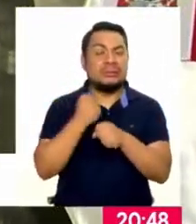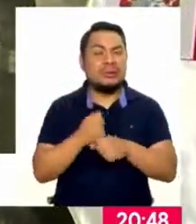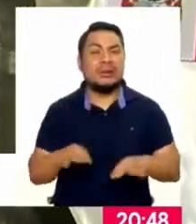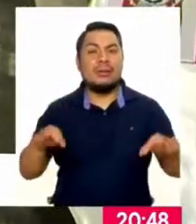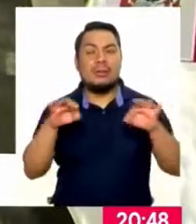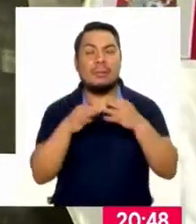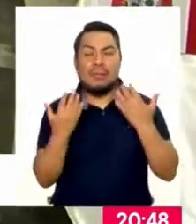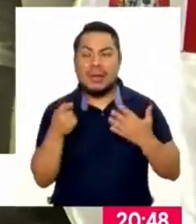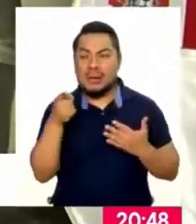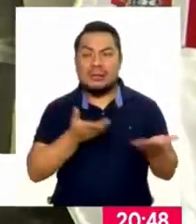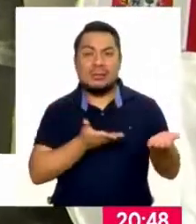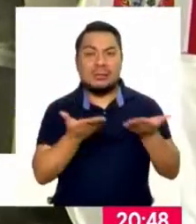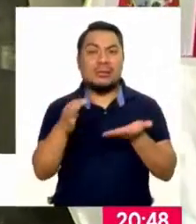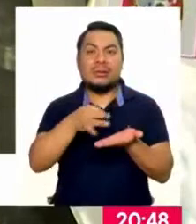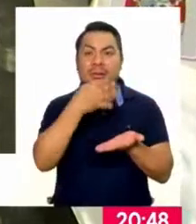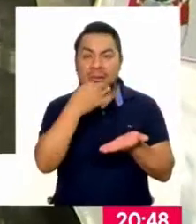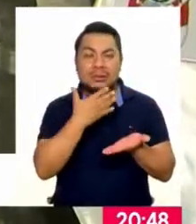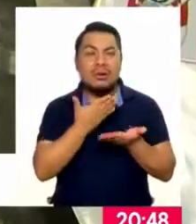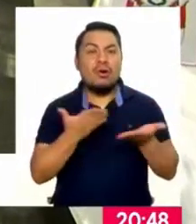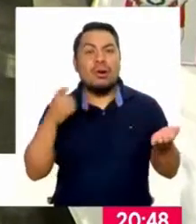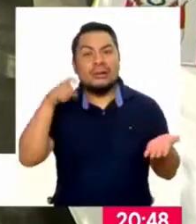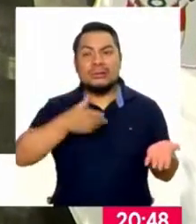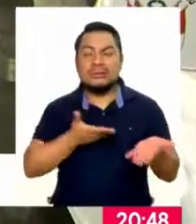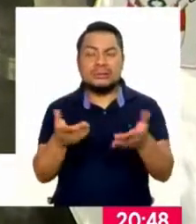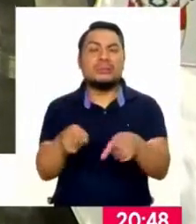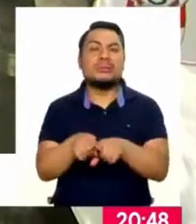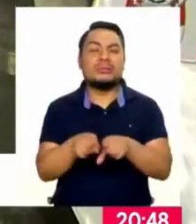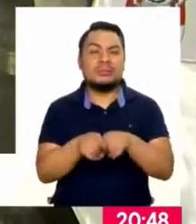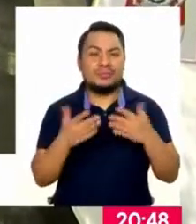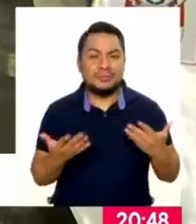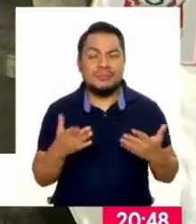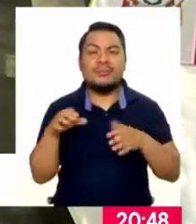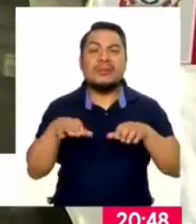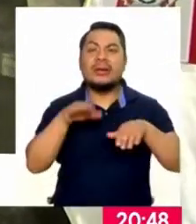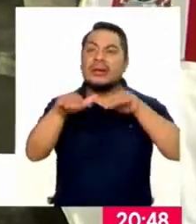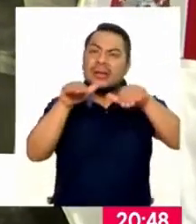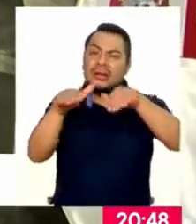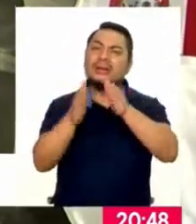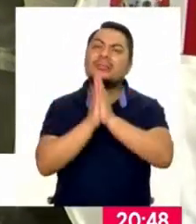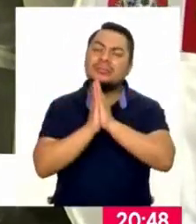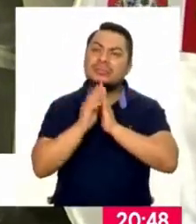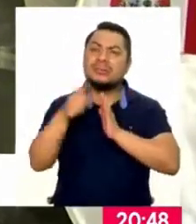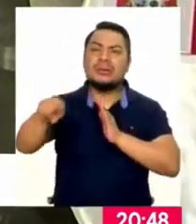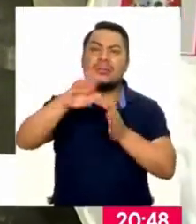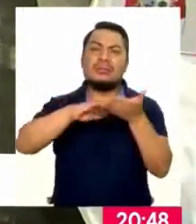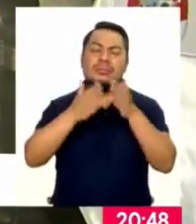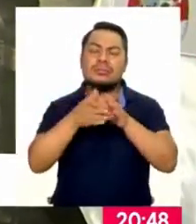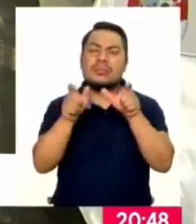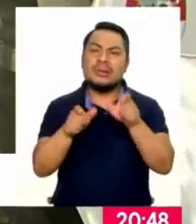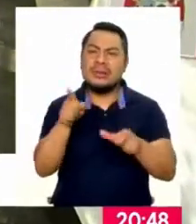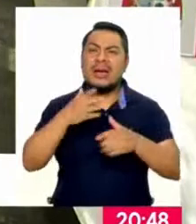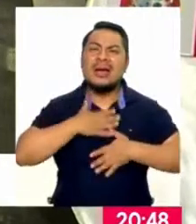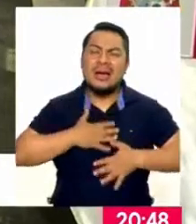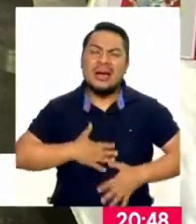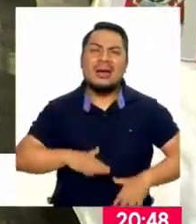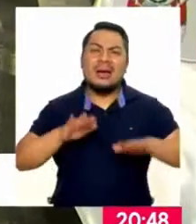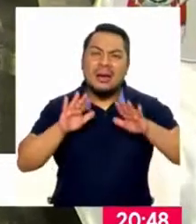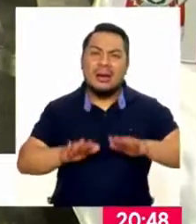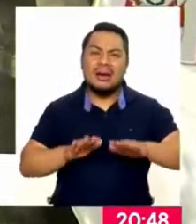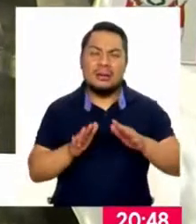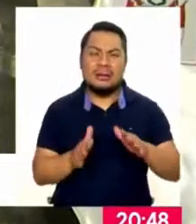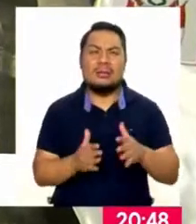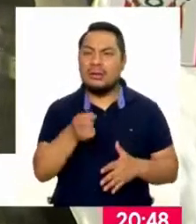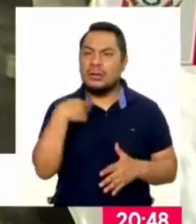de no solamente llevar los medicamentos los equipos necesarios sino también de hacer un llamado no para que la población mantenga la calma y